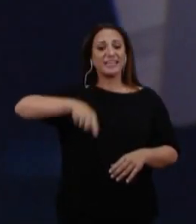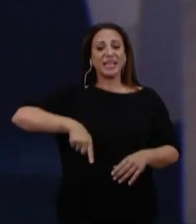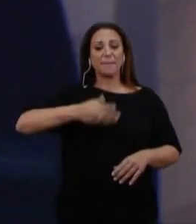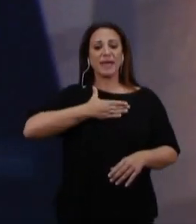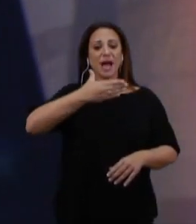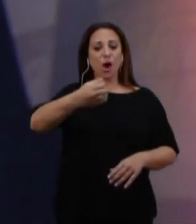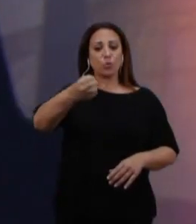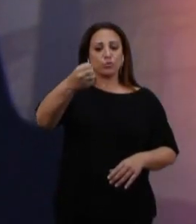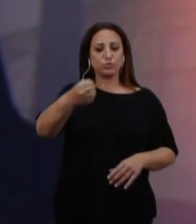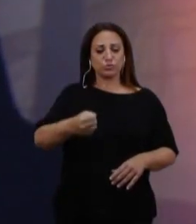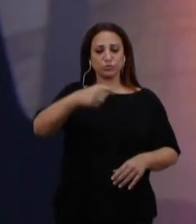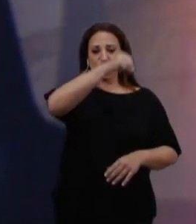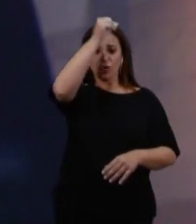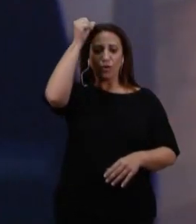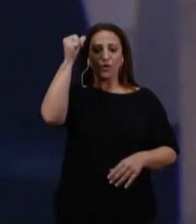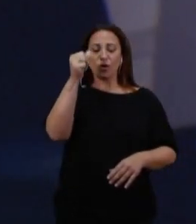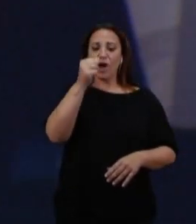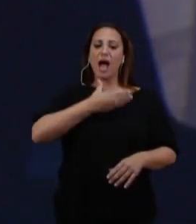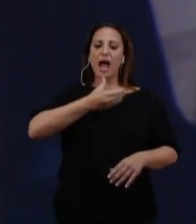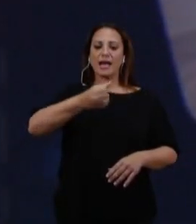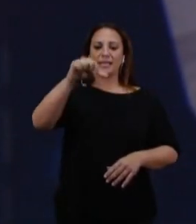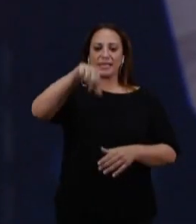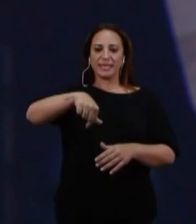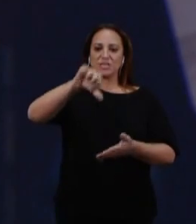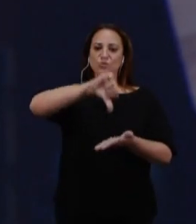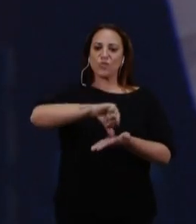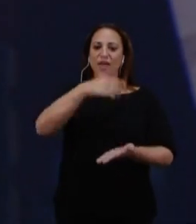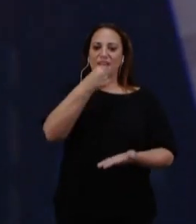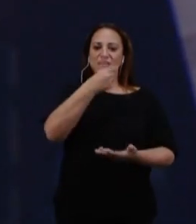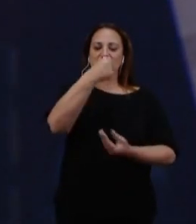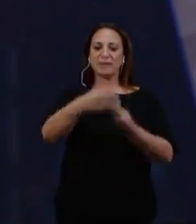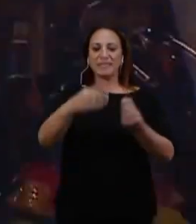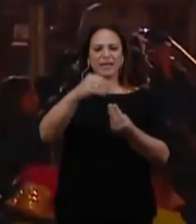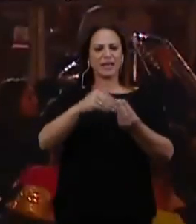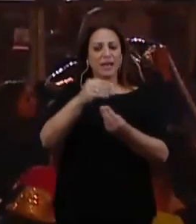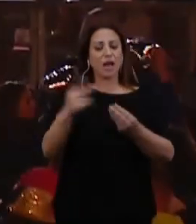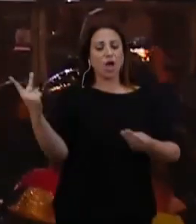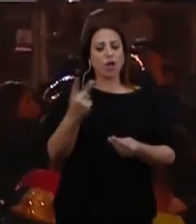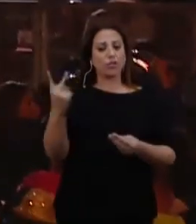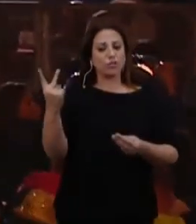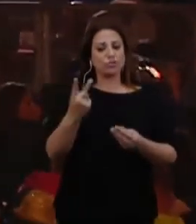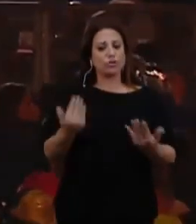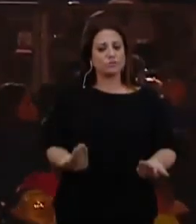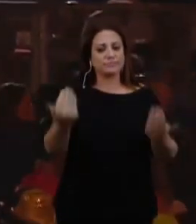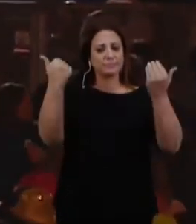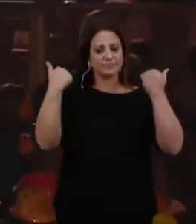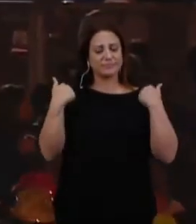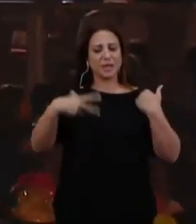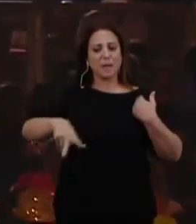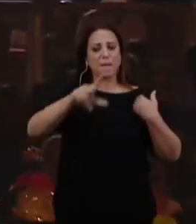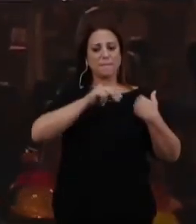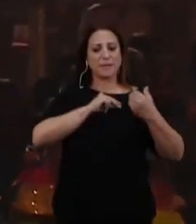Hidalgo, alcalde de la ciudad de Las Palmas de Gran Canaria, que serán los encargados de entregar pues los tres